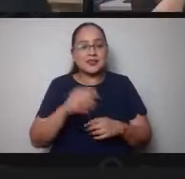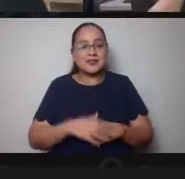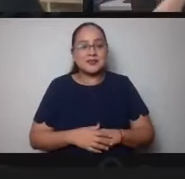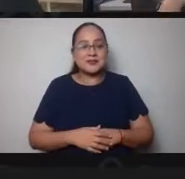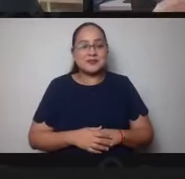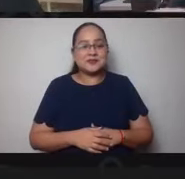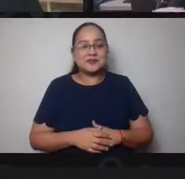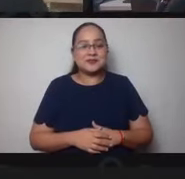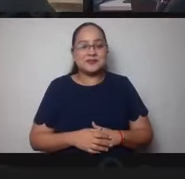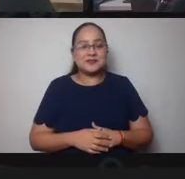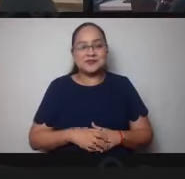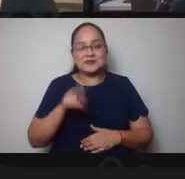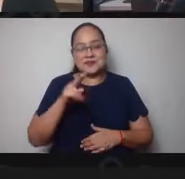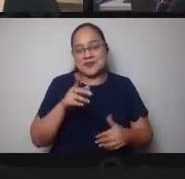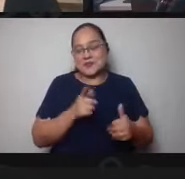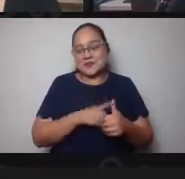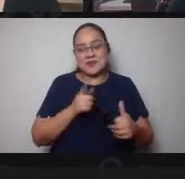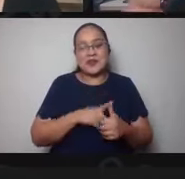De entrada, pues en mis redes está...